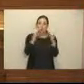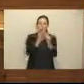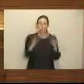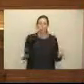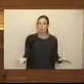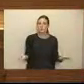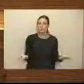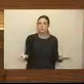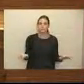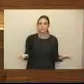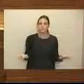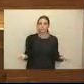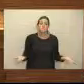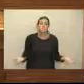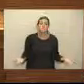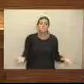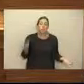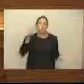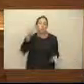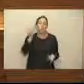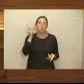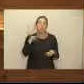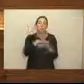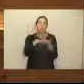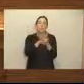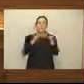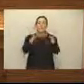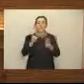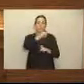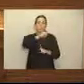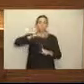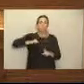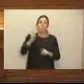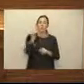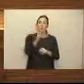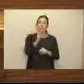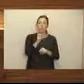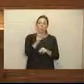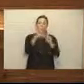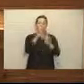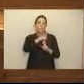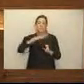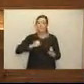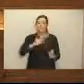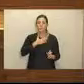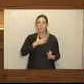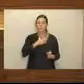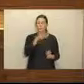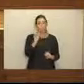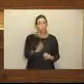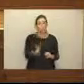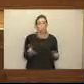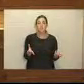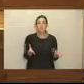exactamente lo mismo, que no se quedase exclusivamente en un asunto puramente personal, en un asunto particular, porque este no es un asunto particular, no